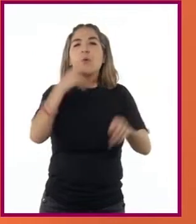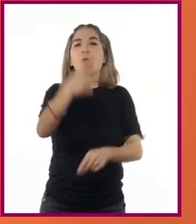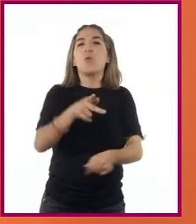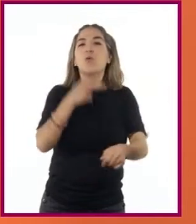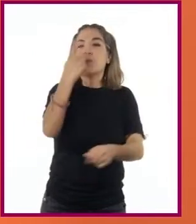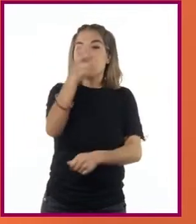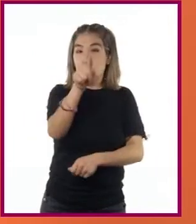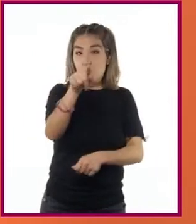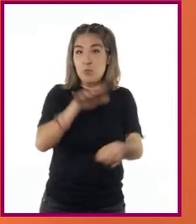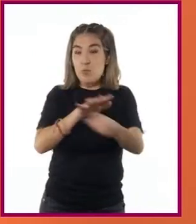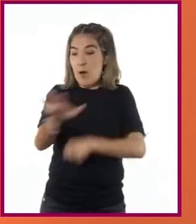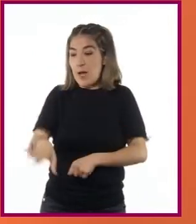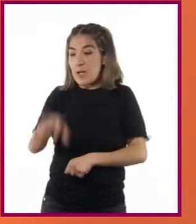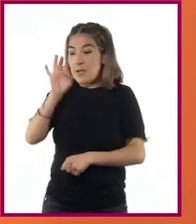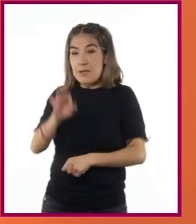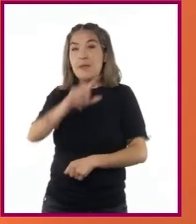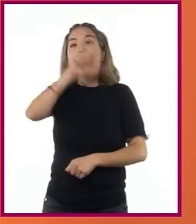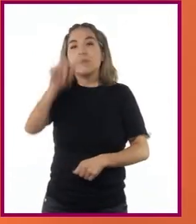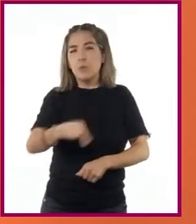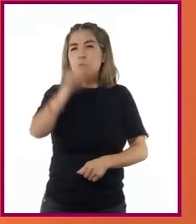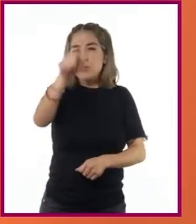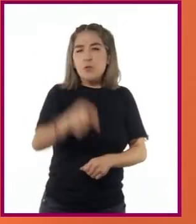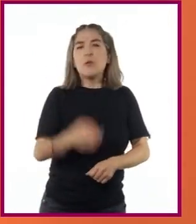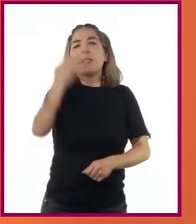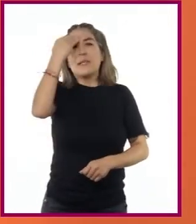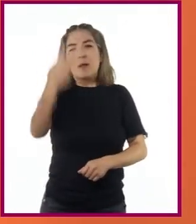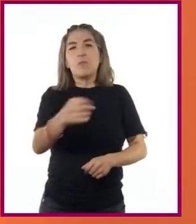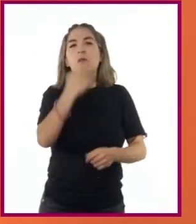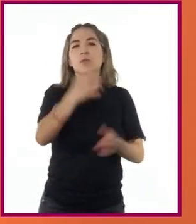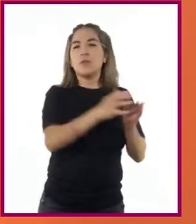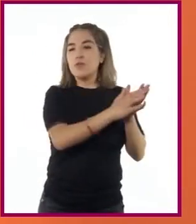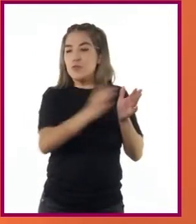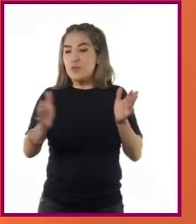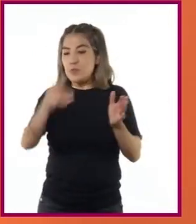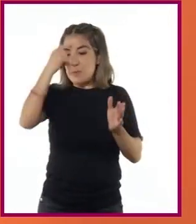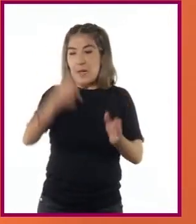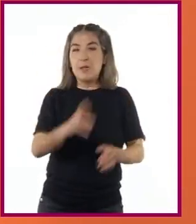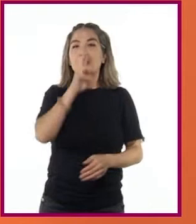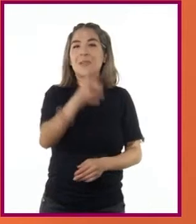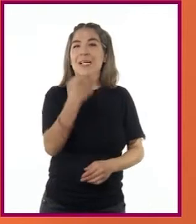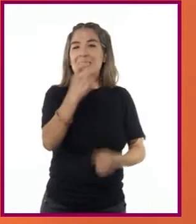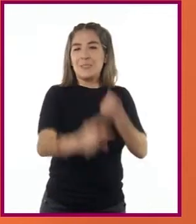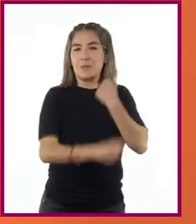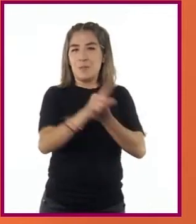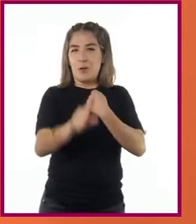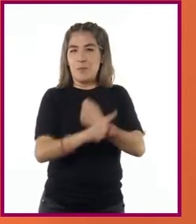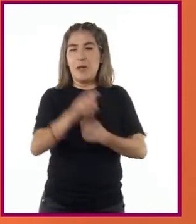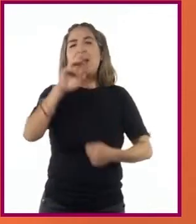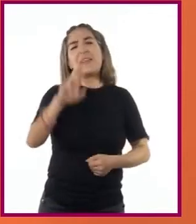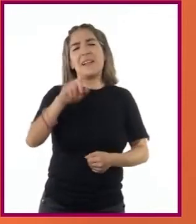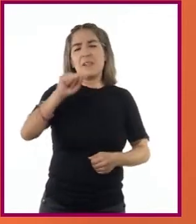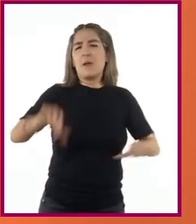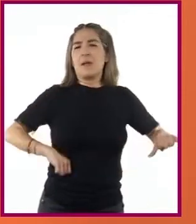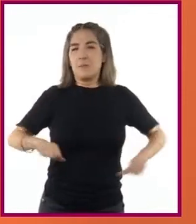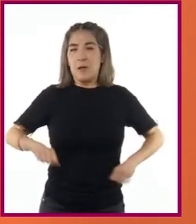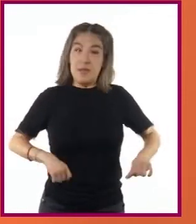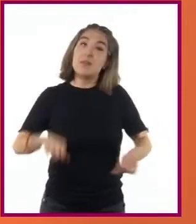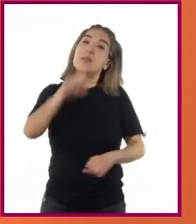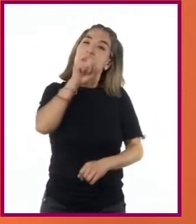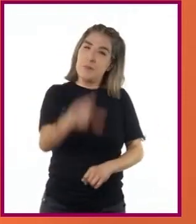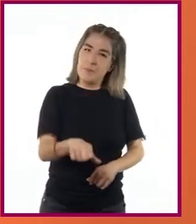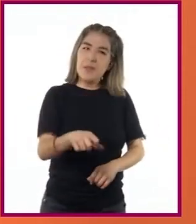elegida, dando el tiempo necesario para resolver el reto o problema, e incluso, si es